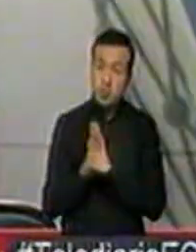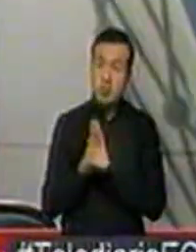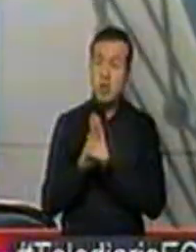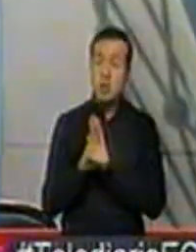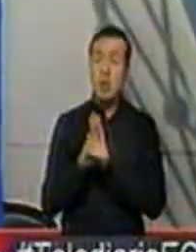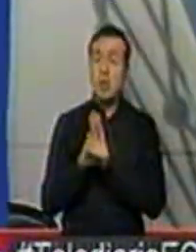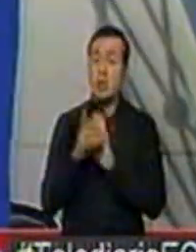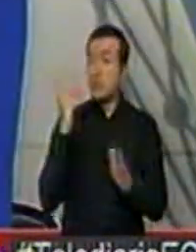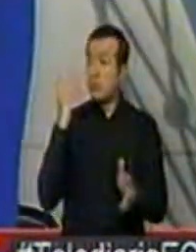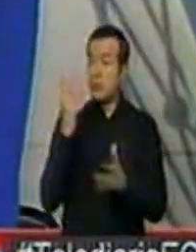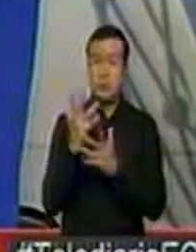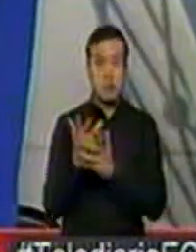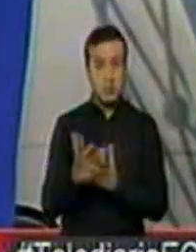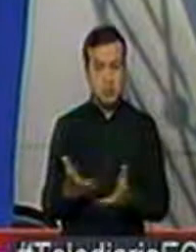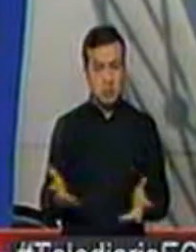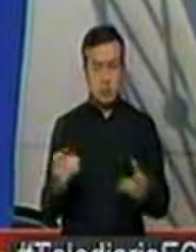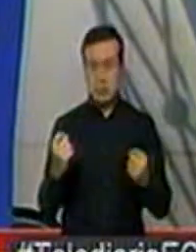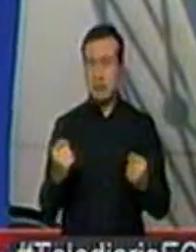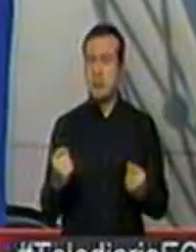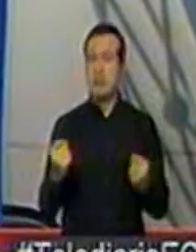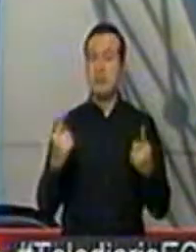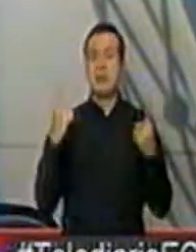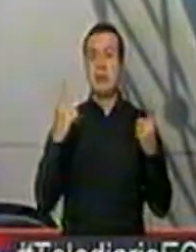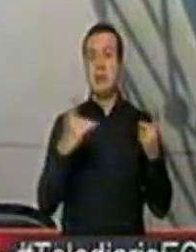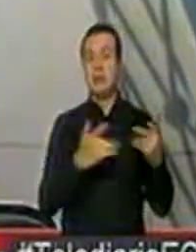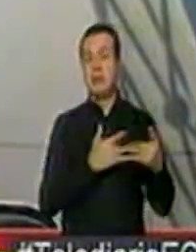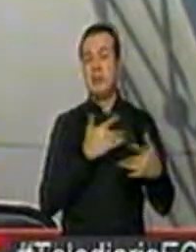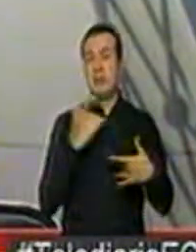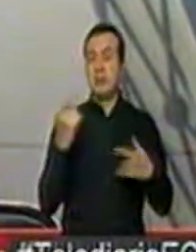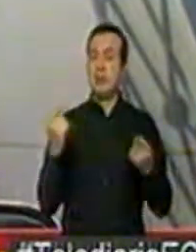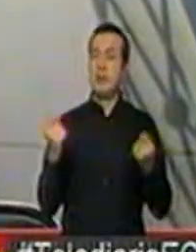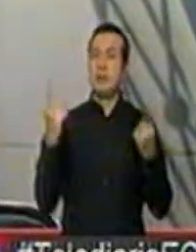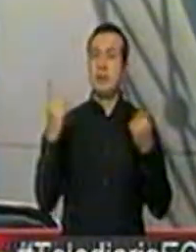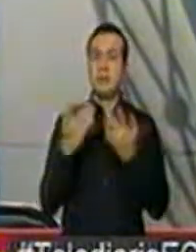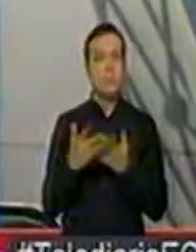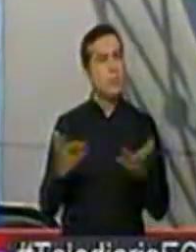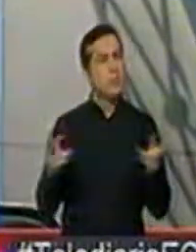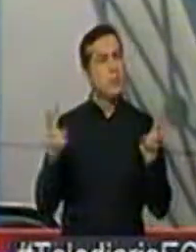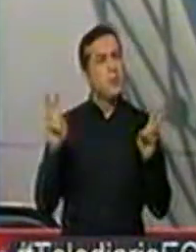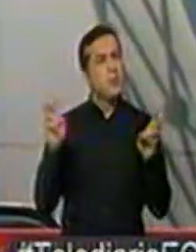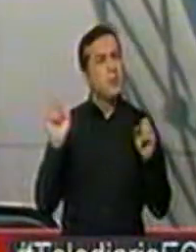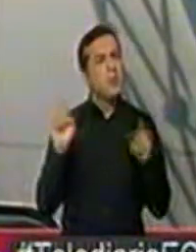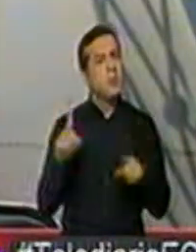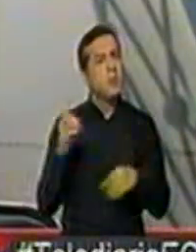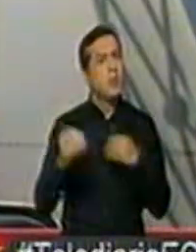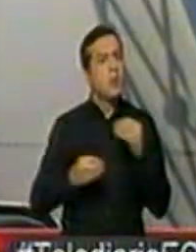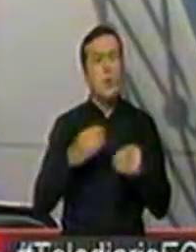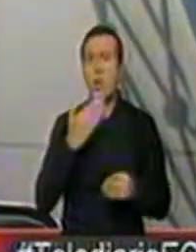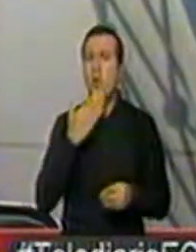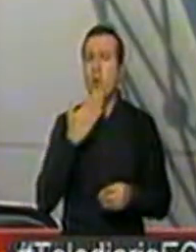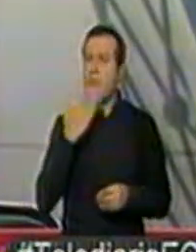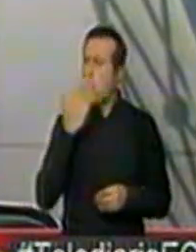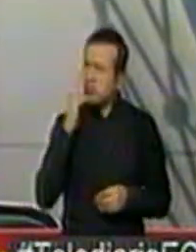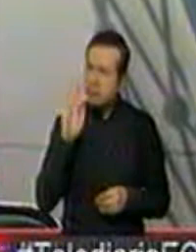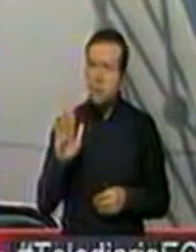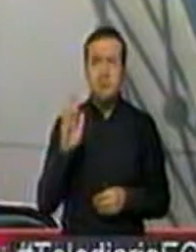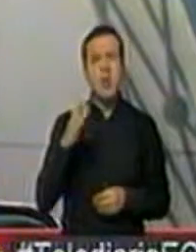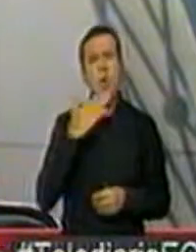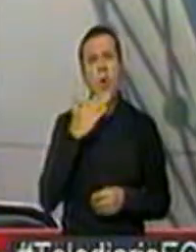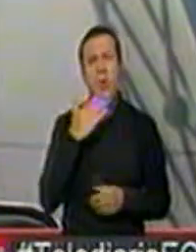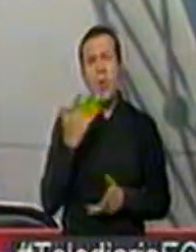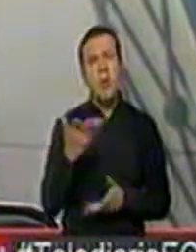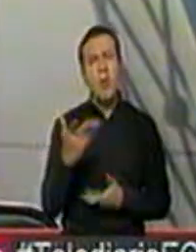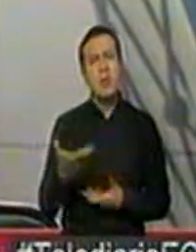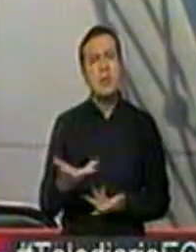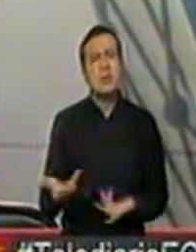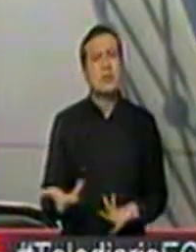los últimos años. Esto realmente nos resulta alarmante. El tema es, ¿cómo se puede combatir esto? ¿Cuál es